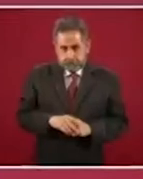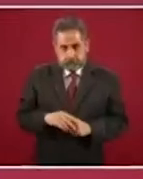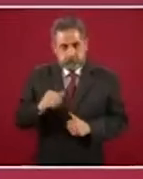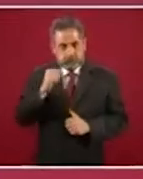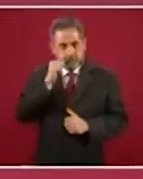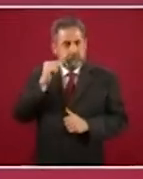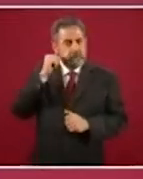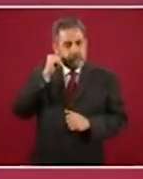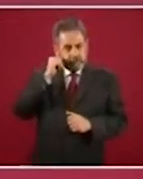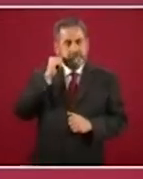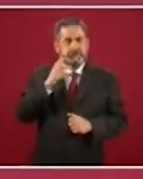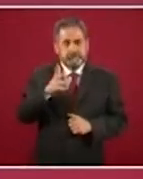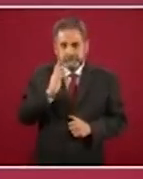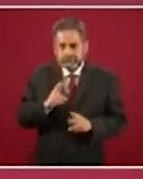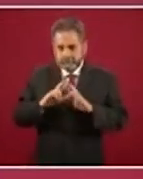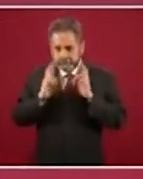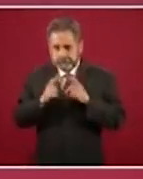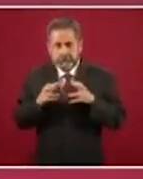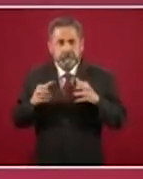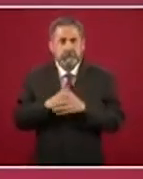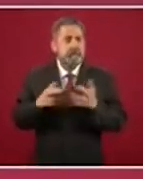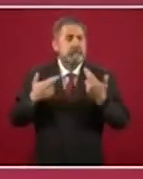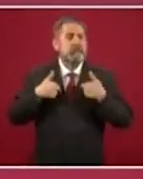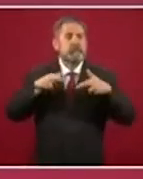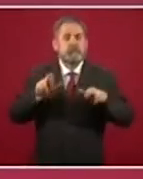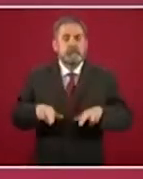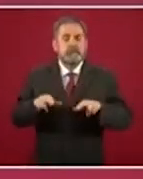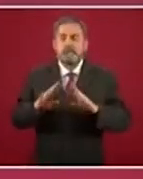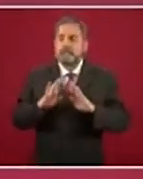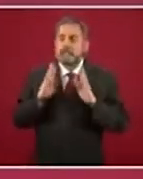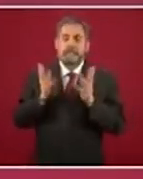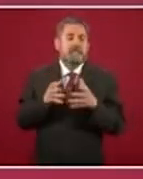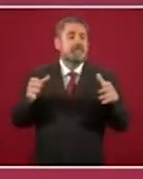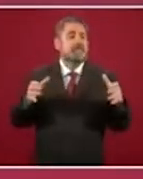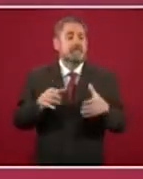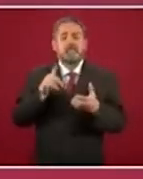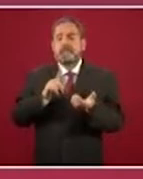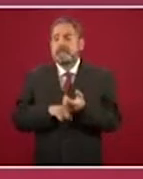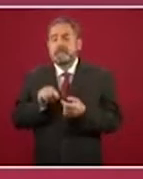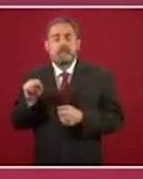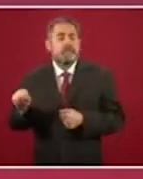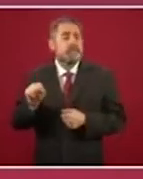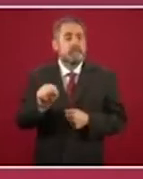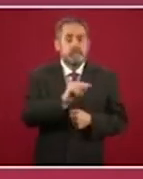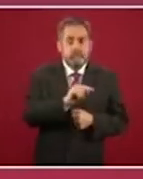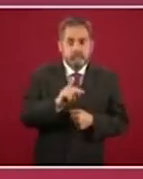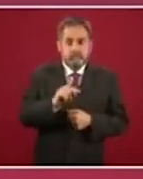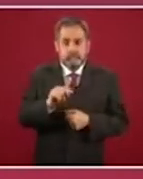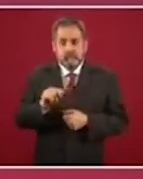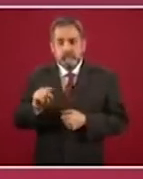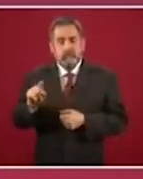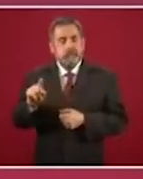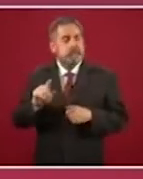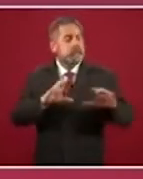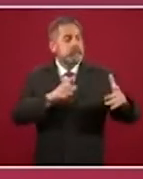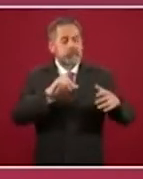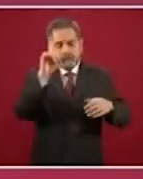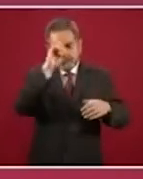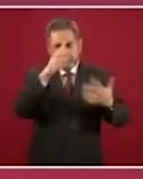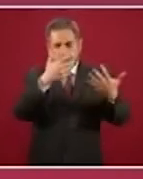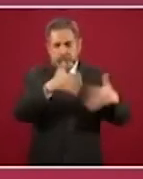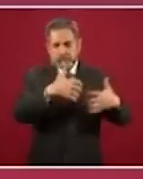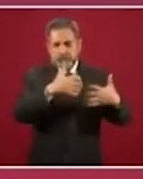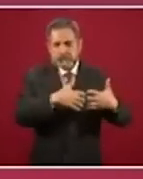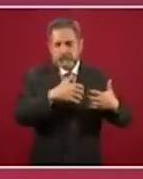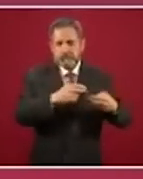y él se tuvo una reunión con los representantes del consejo cordial empresarial y